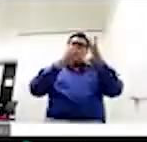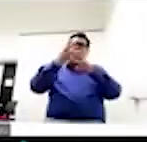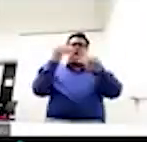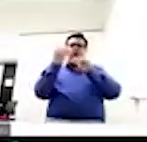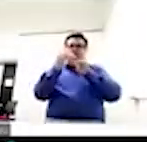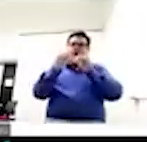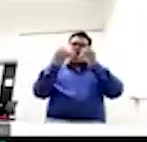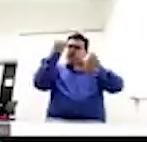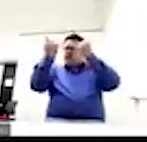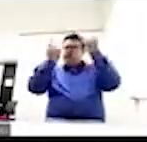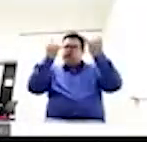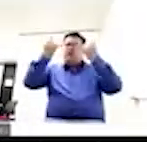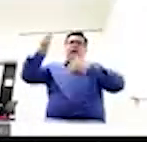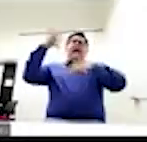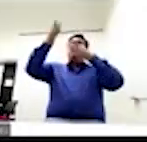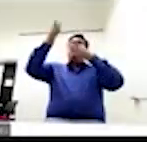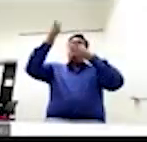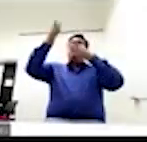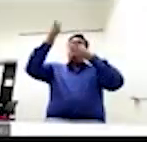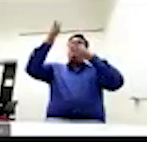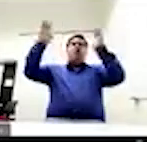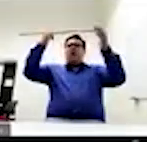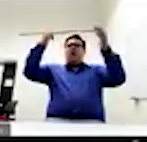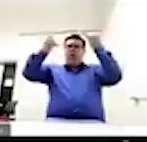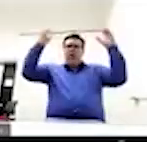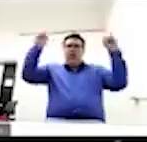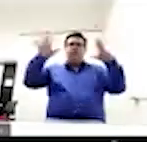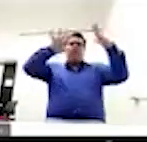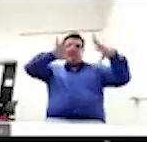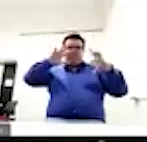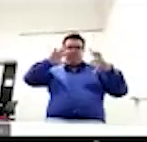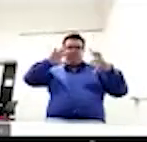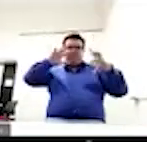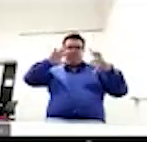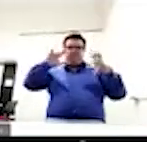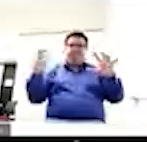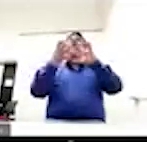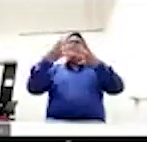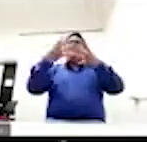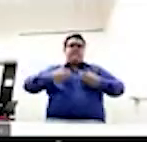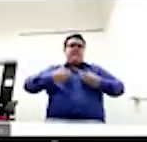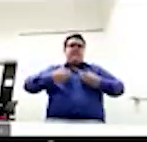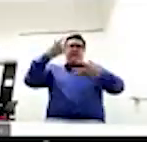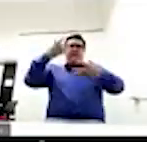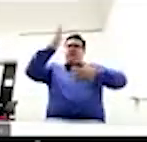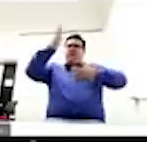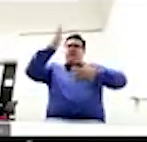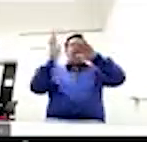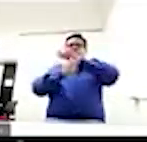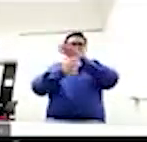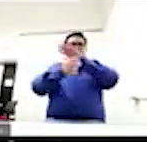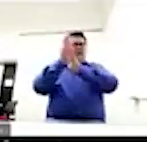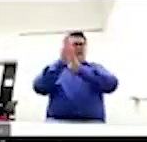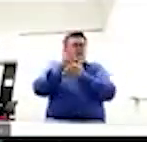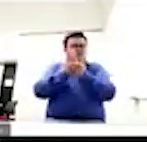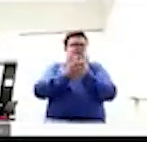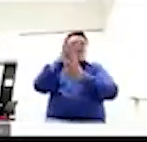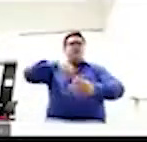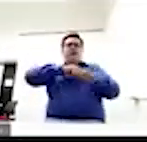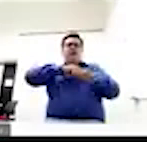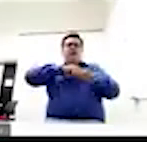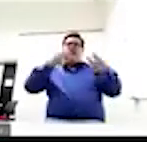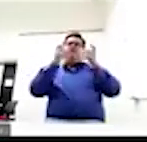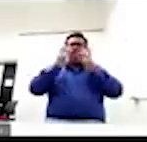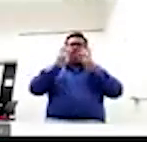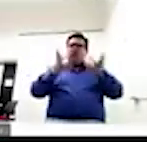unos dioses y que será sobrevivido por otros. Somos una especie que imagina lo divino, que proyecta unos